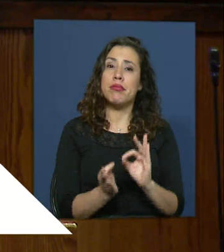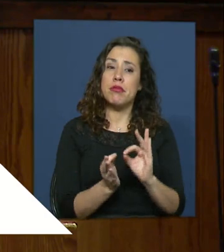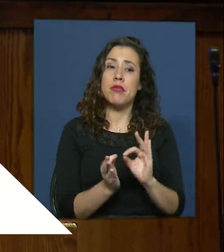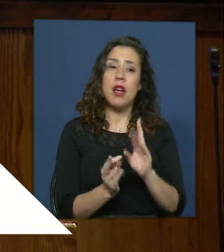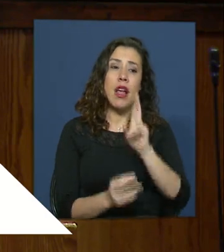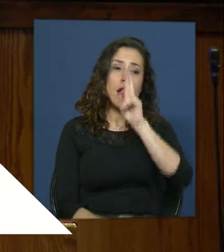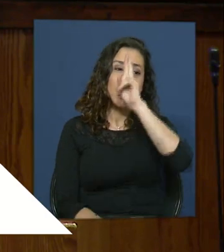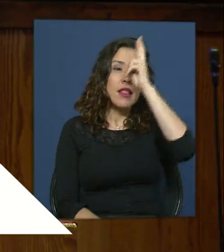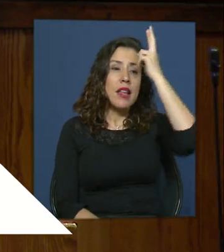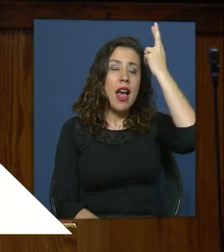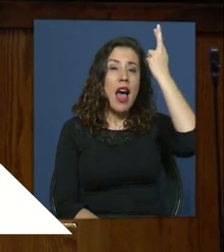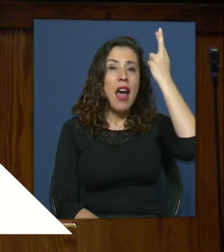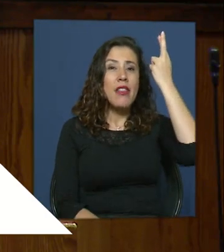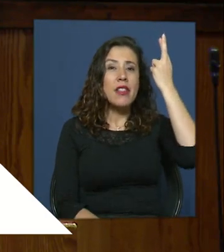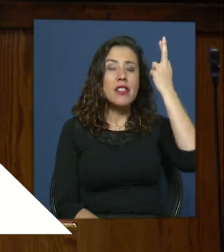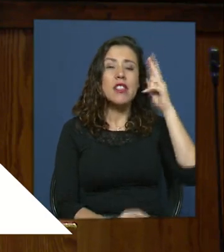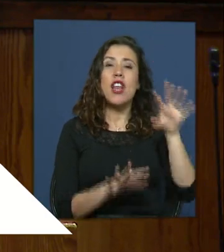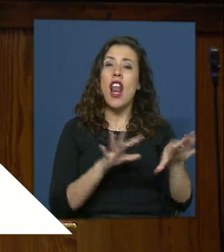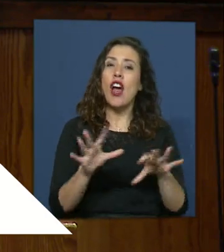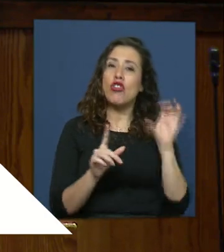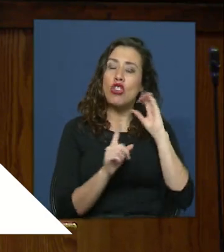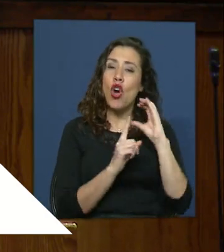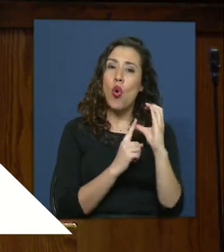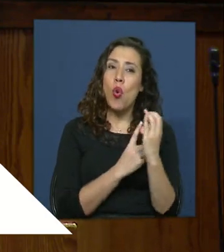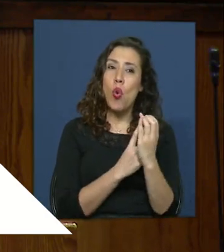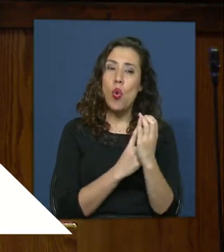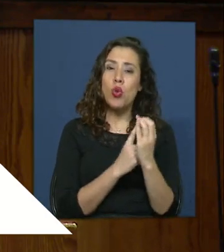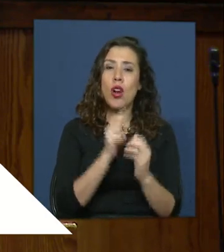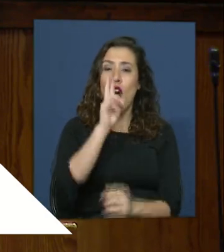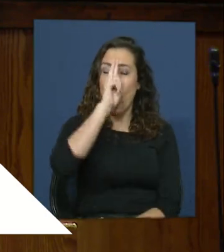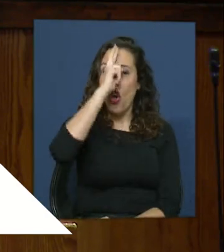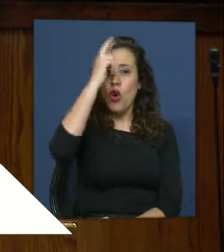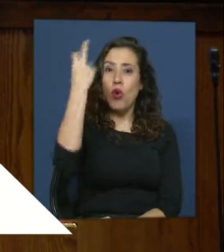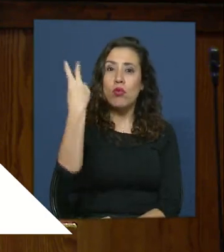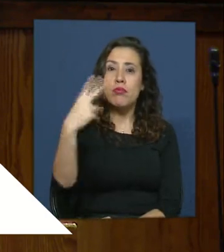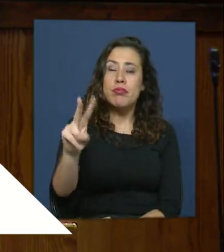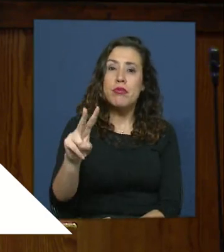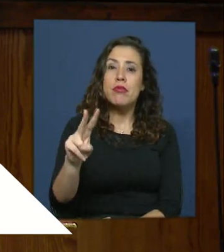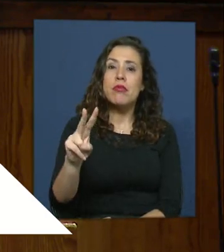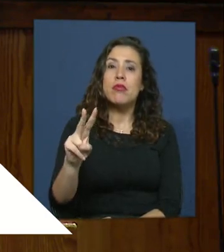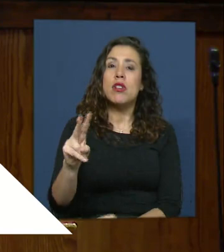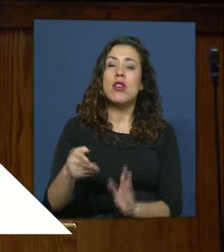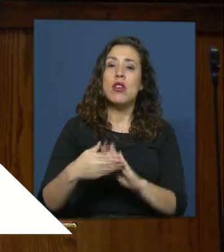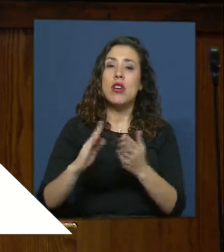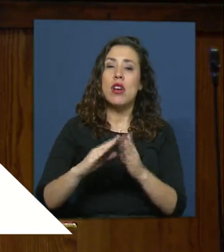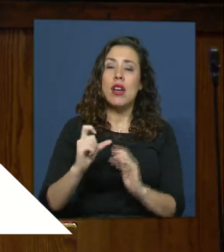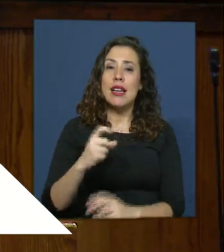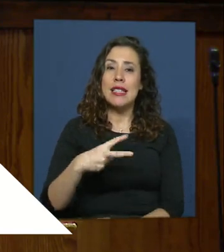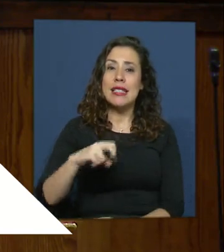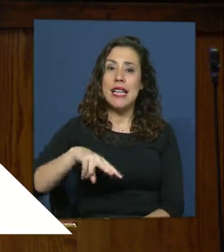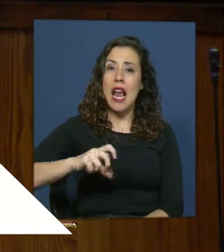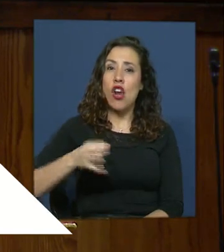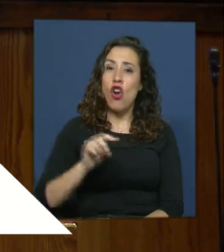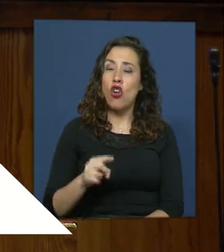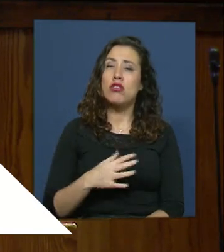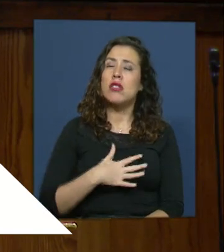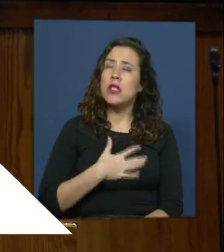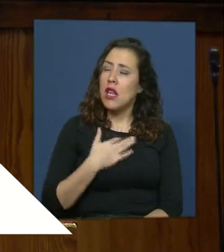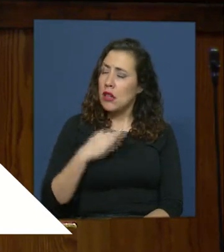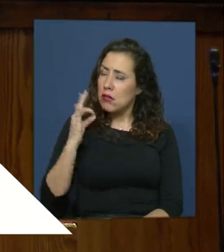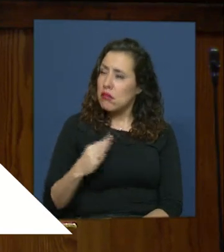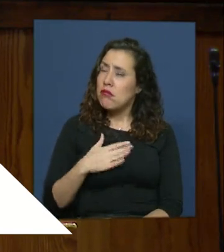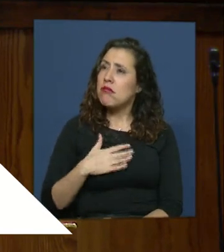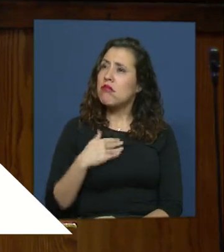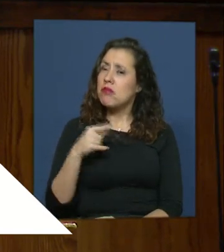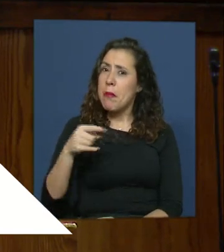las tradiciones, los elementos culturales y las costumbres del pueblo chango, con el cual se sienten plenamente